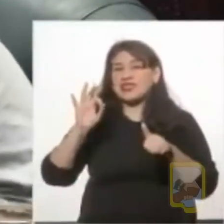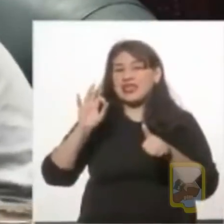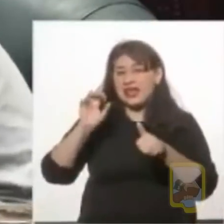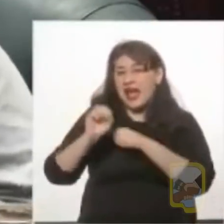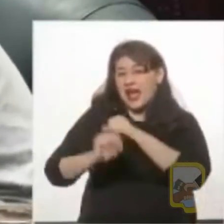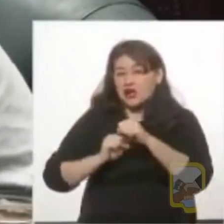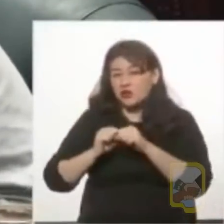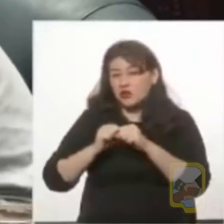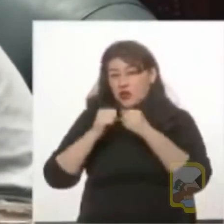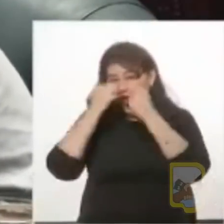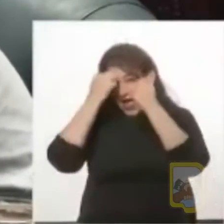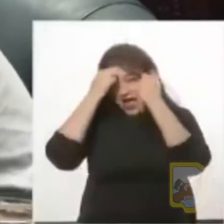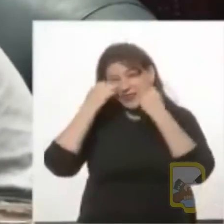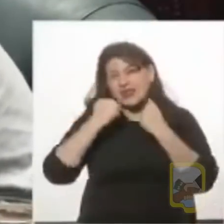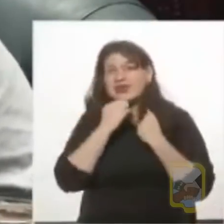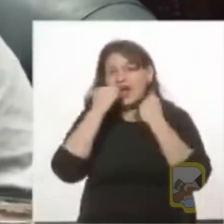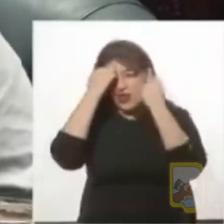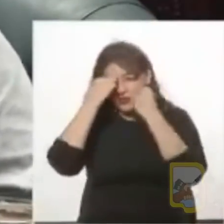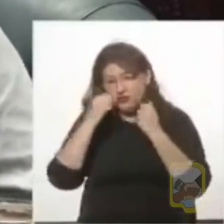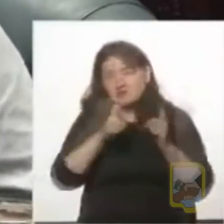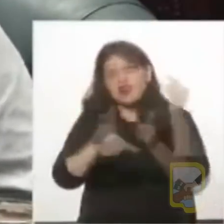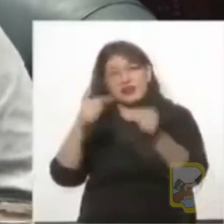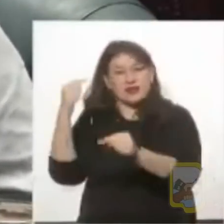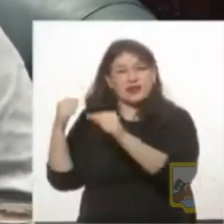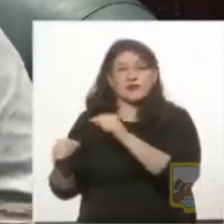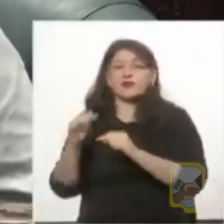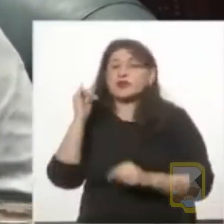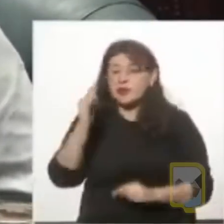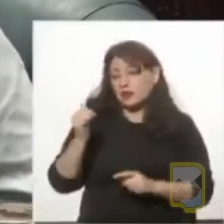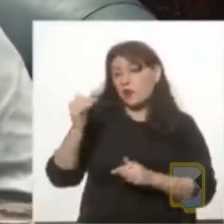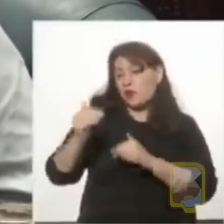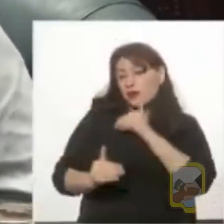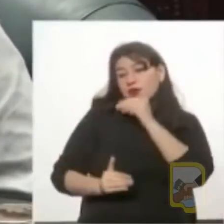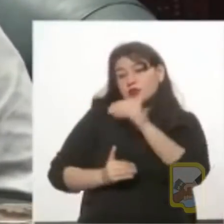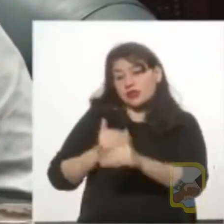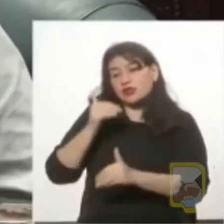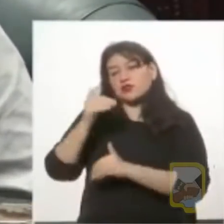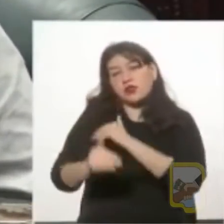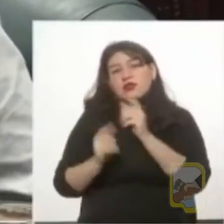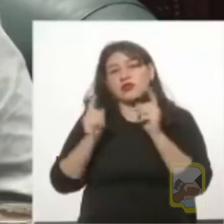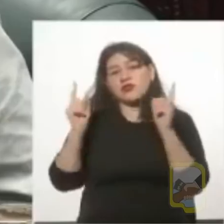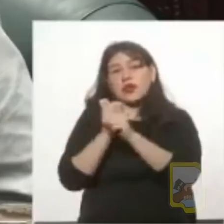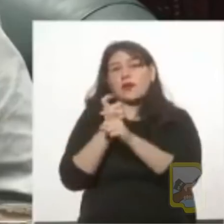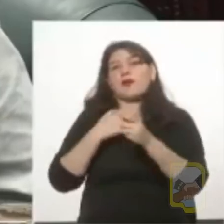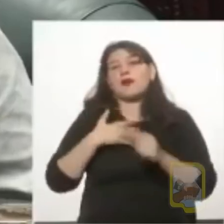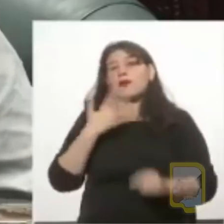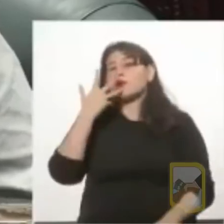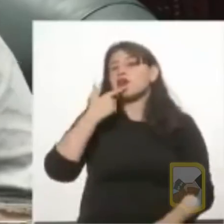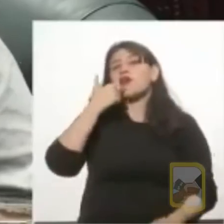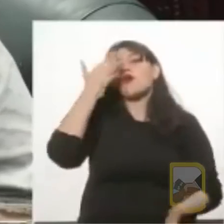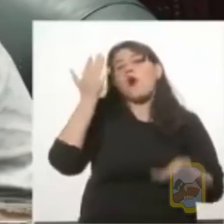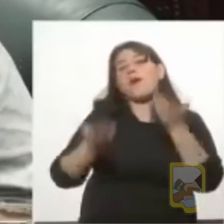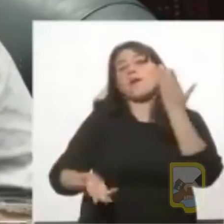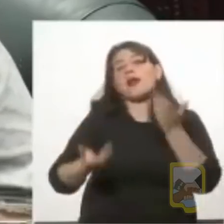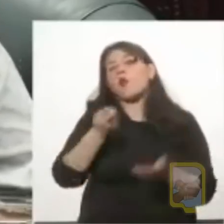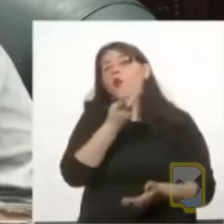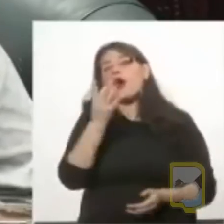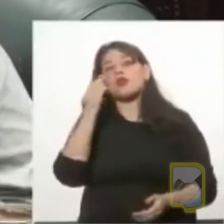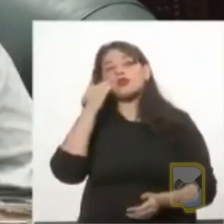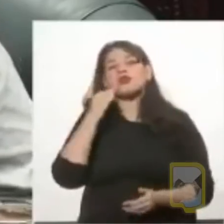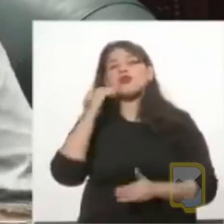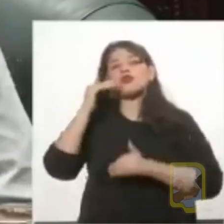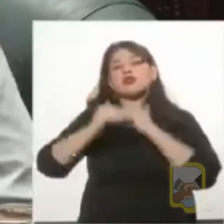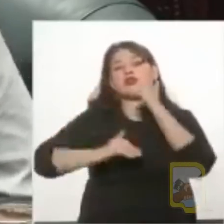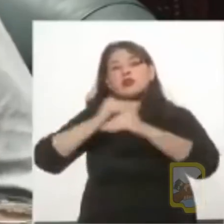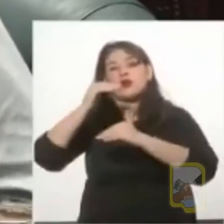años del proceso social cubano, que sí, es un proceso que tiene dificultades, pero me gustaría que se compararan los índices de desarrollo humano de